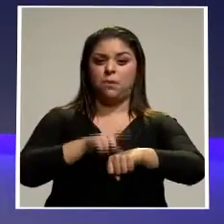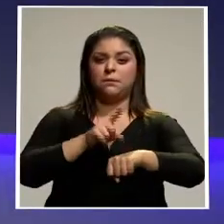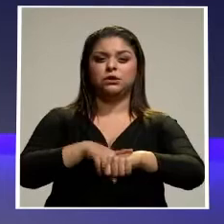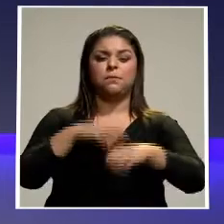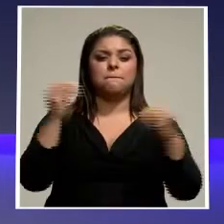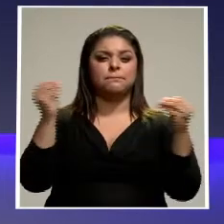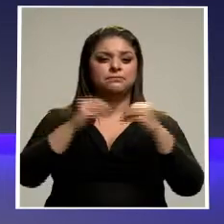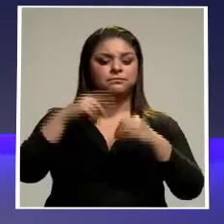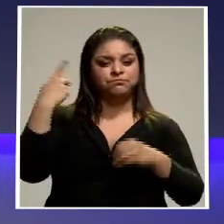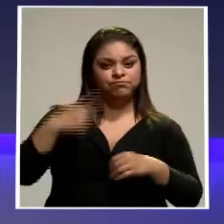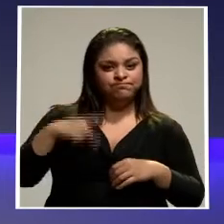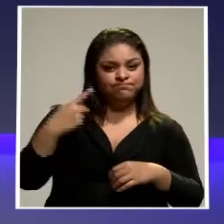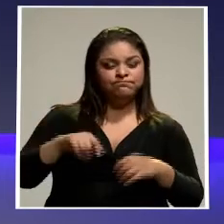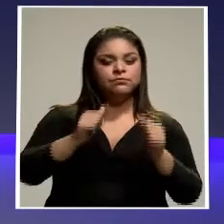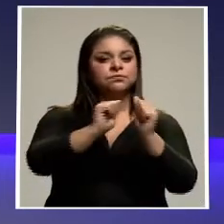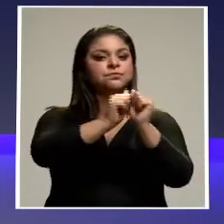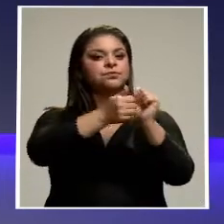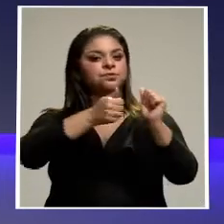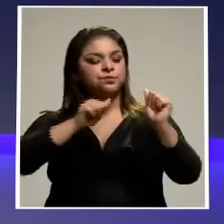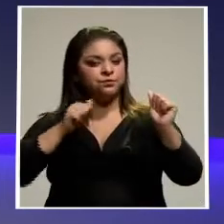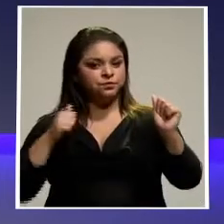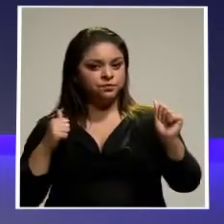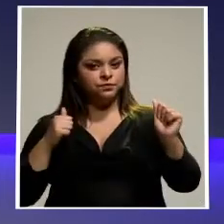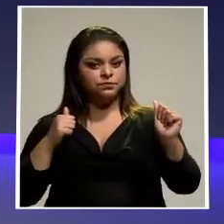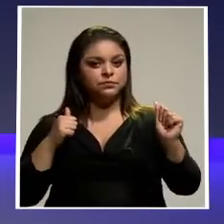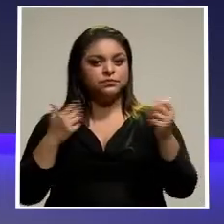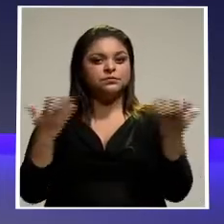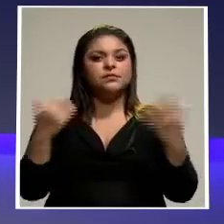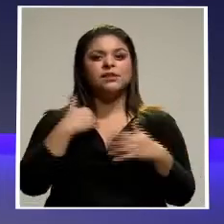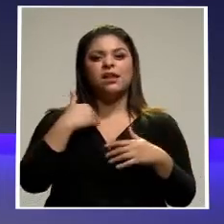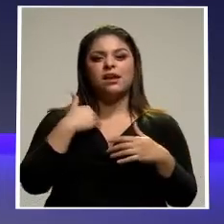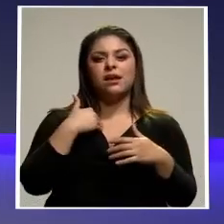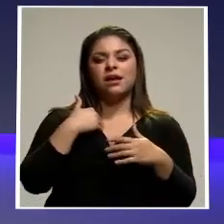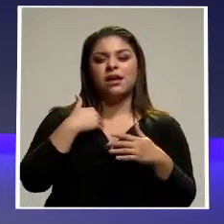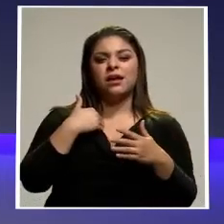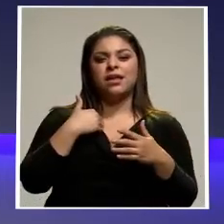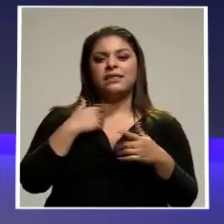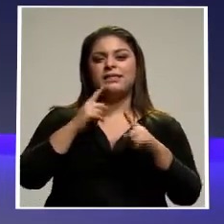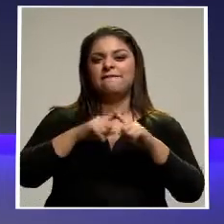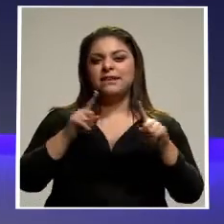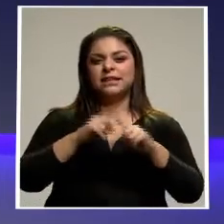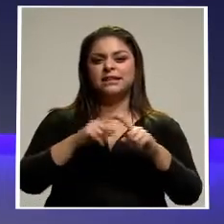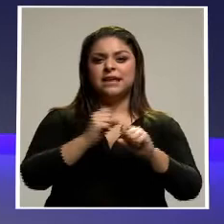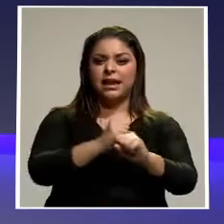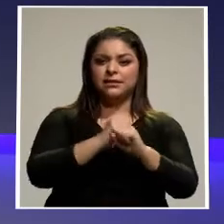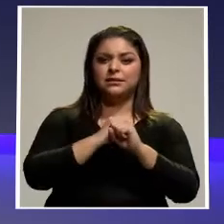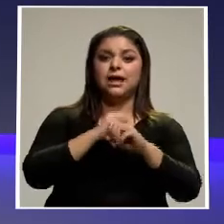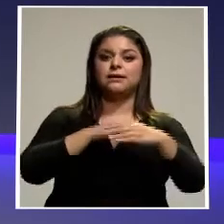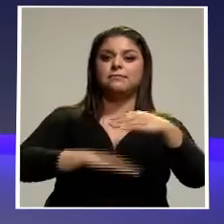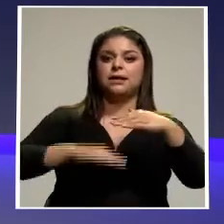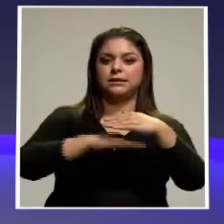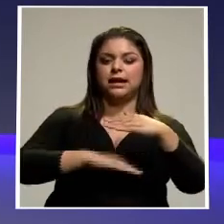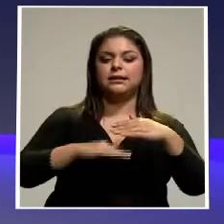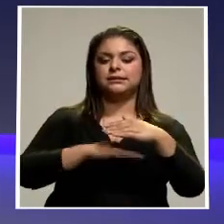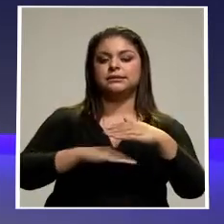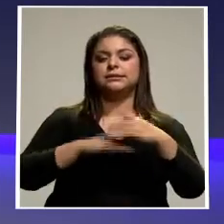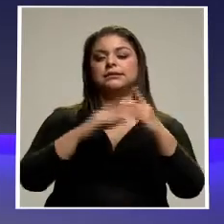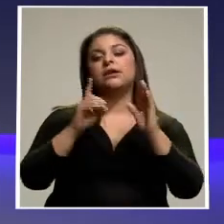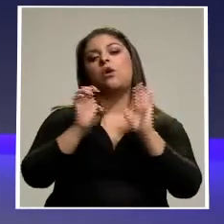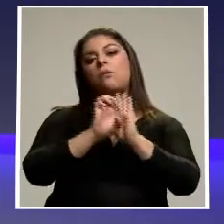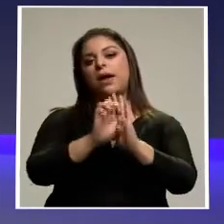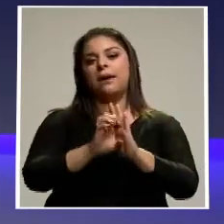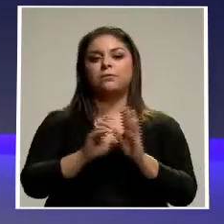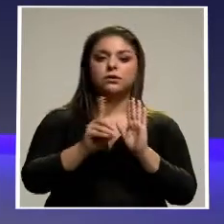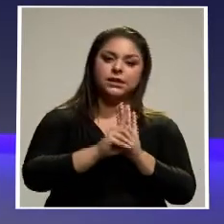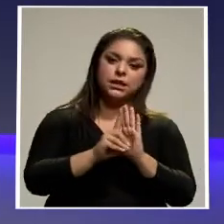retroceso en garantías básicas de los estados de derecho, como son las libertades fundamentales o los derechos